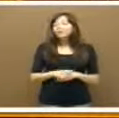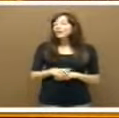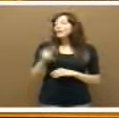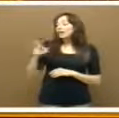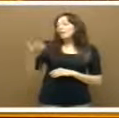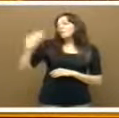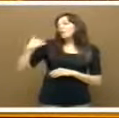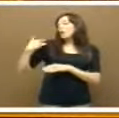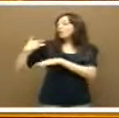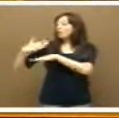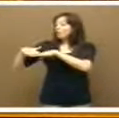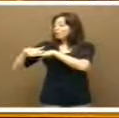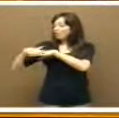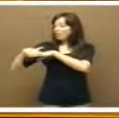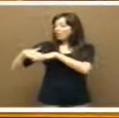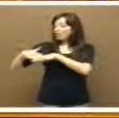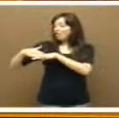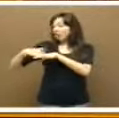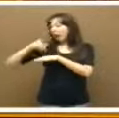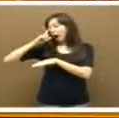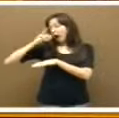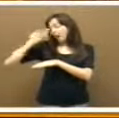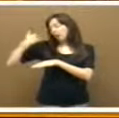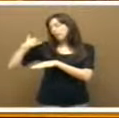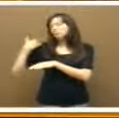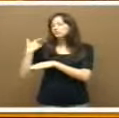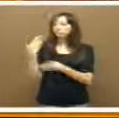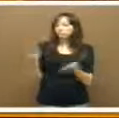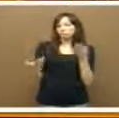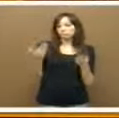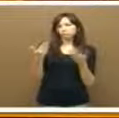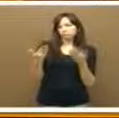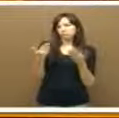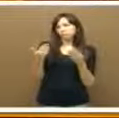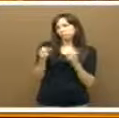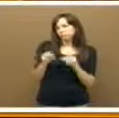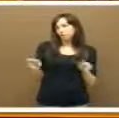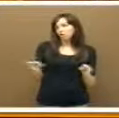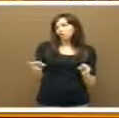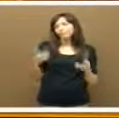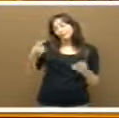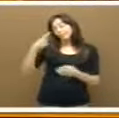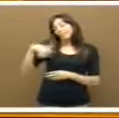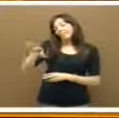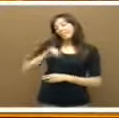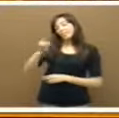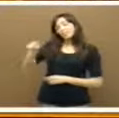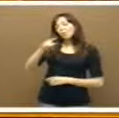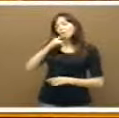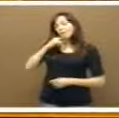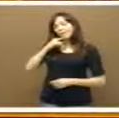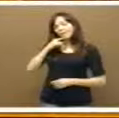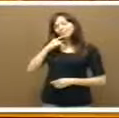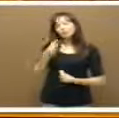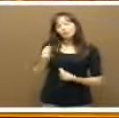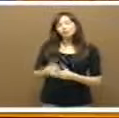legislatura. Y eso, señorías socialistas, yo comprendo que les duela, que les duela y mucho.